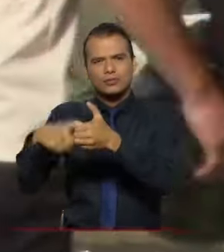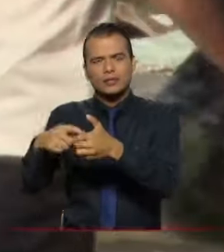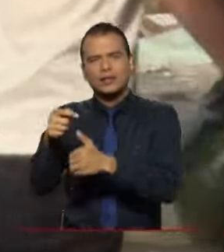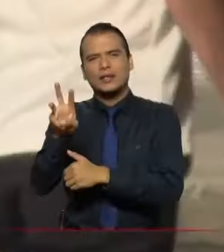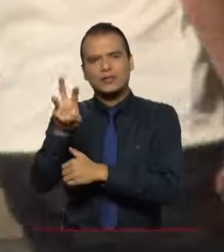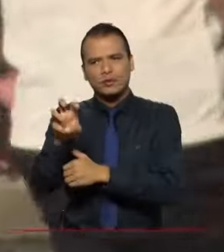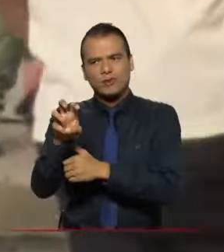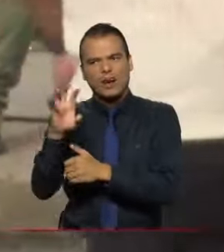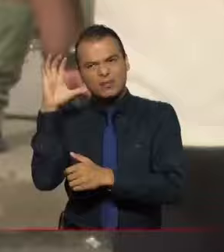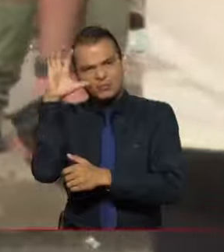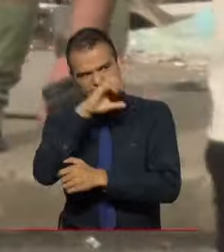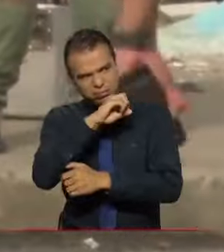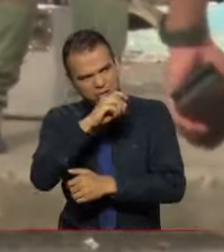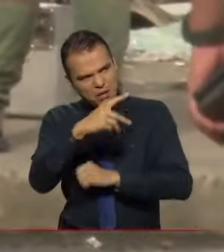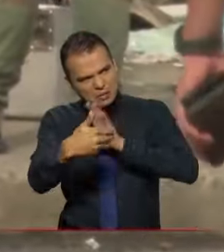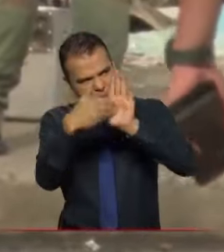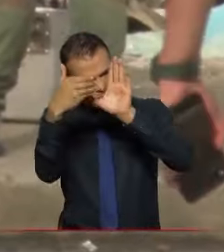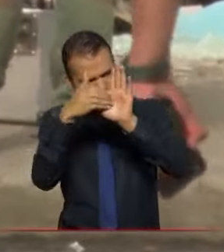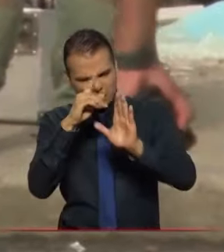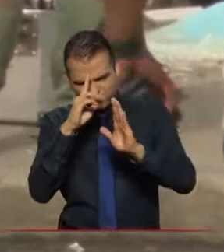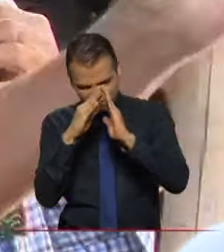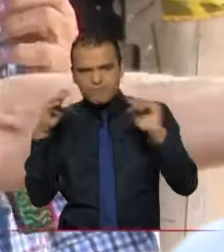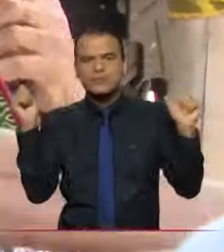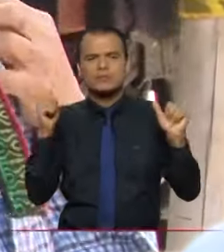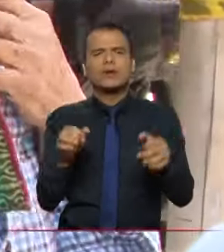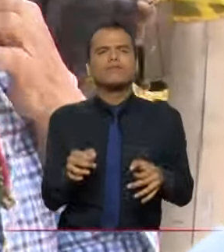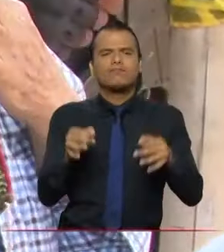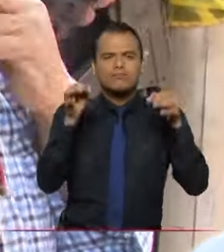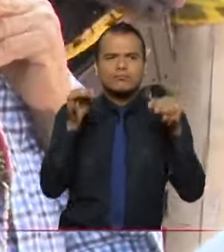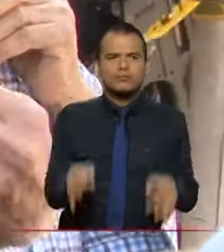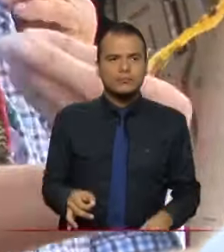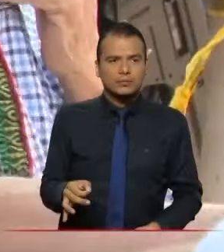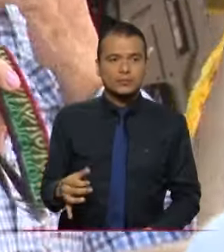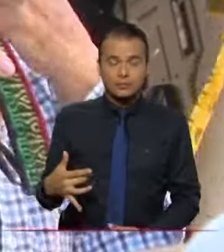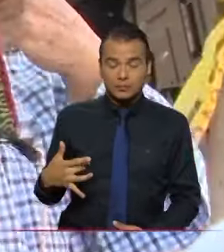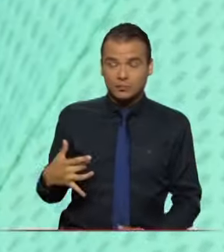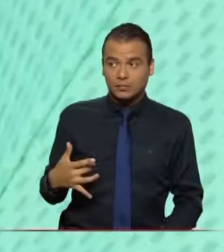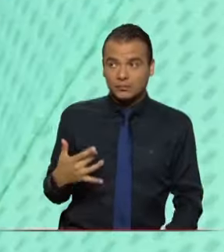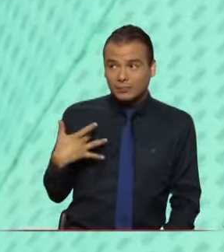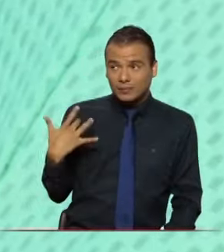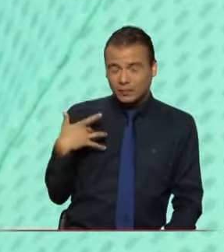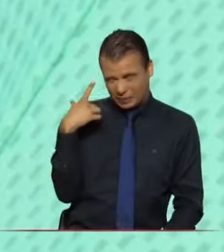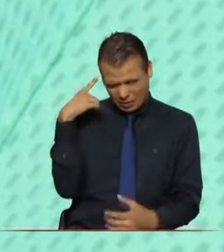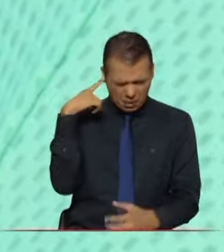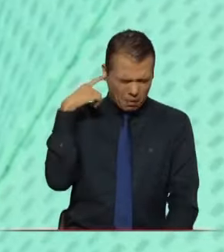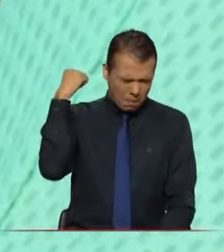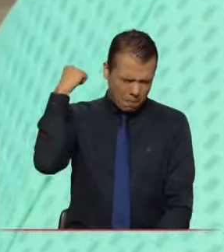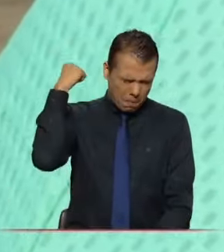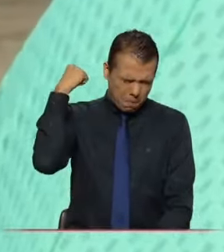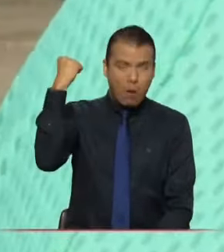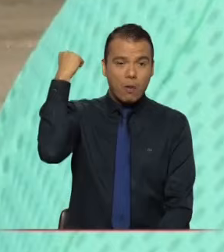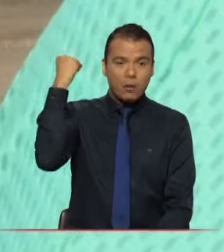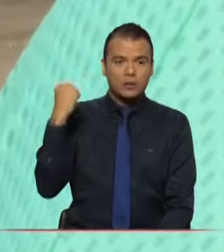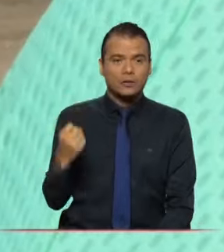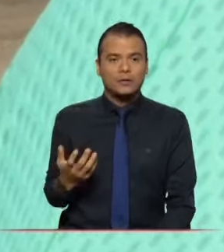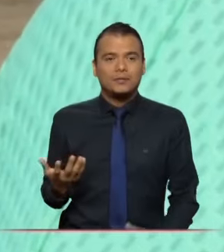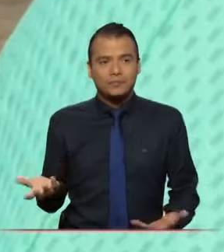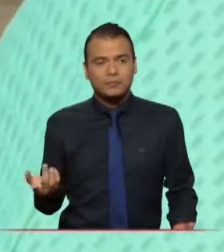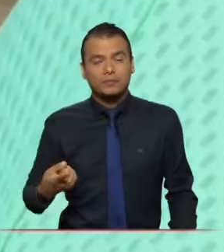los amund eños cuando p sent horrible la explosión se sintió durísimo estamos con